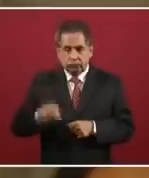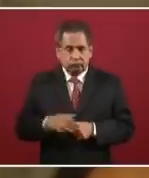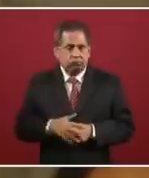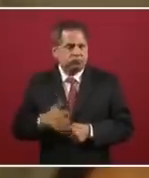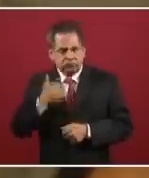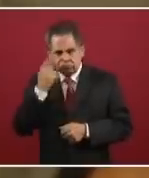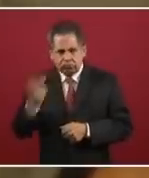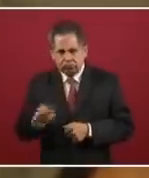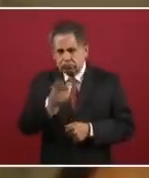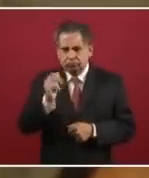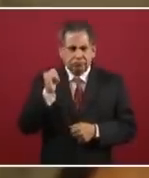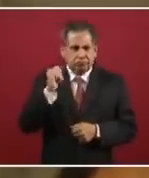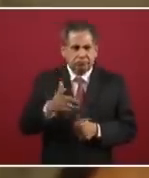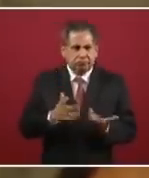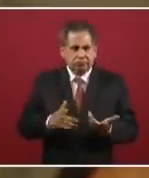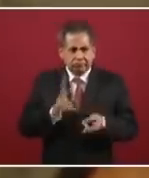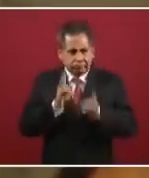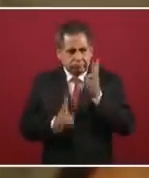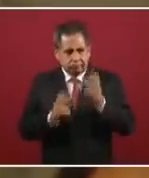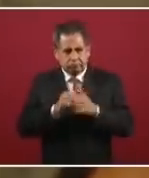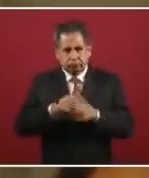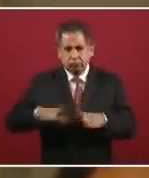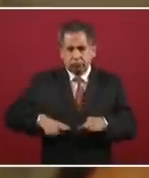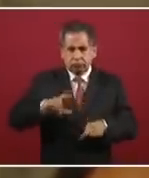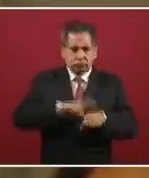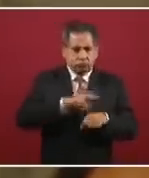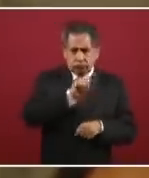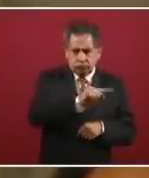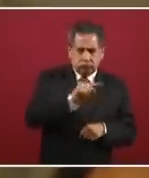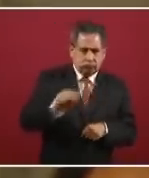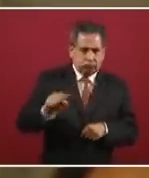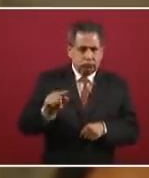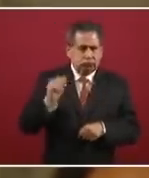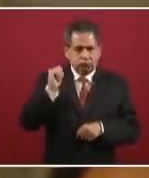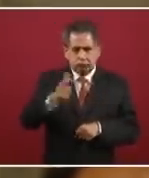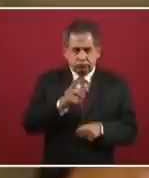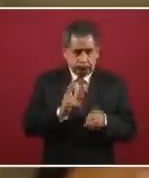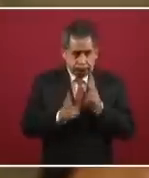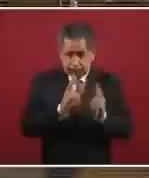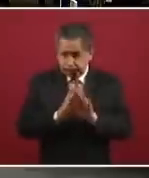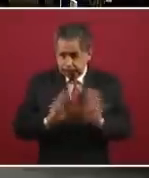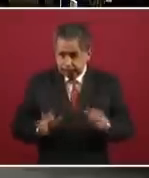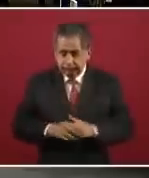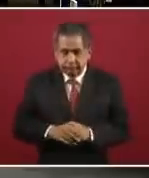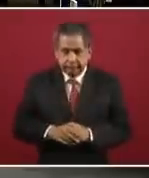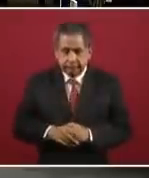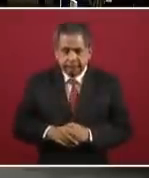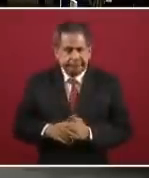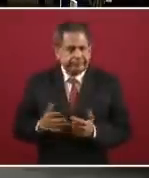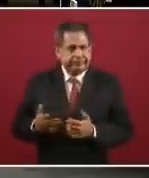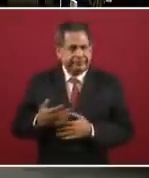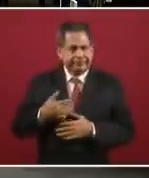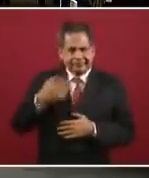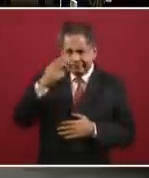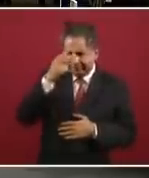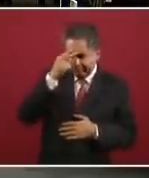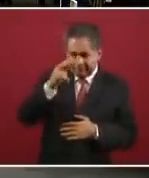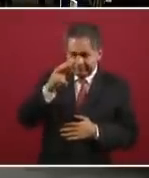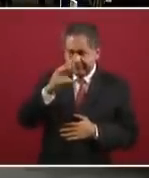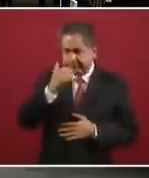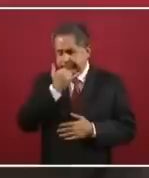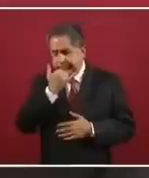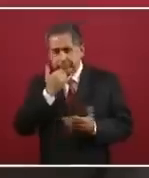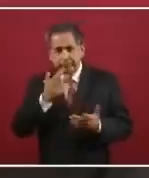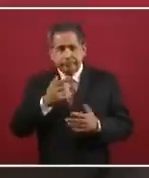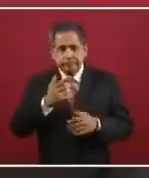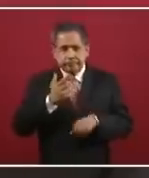preguntarle si hay alguna plática con esos gobernadores estadounidenses y el hecho de que México diga, el hecho de que